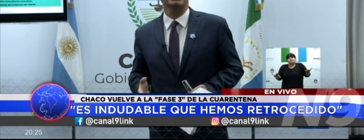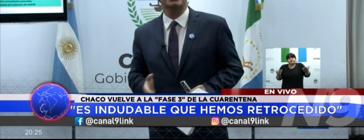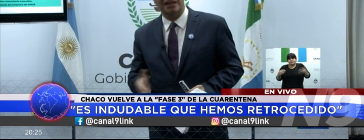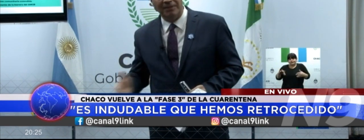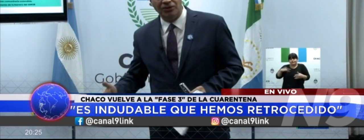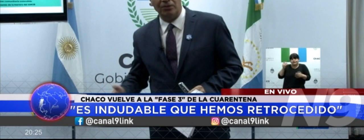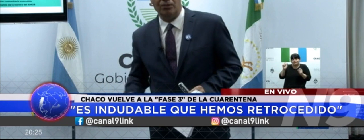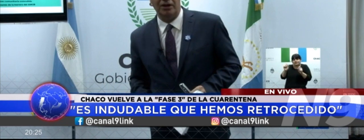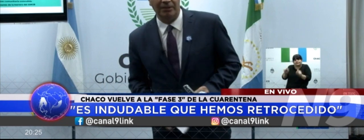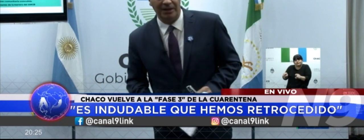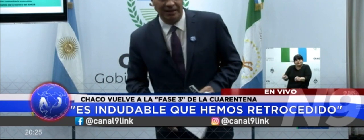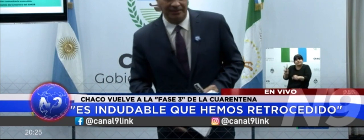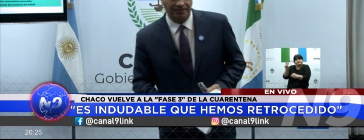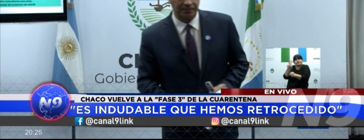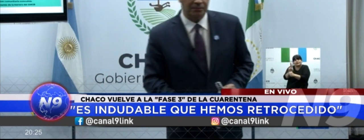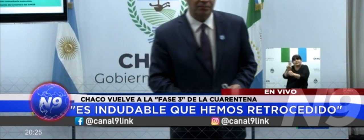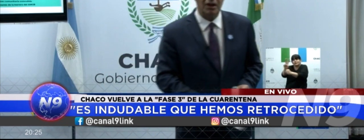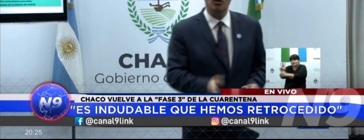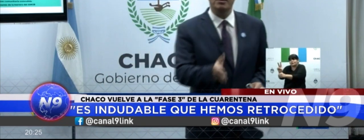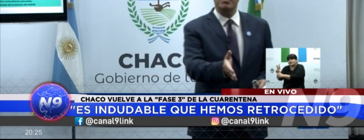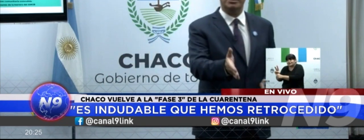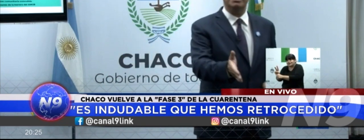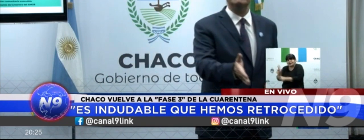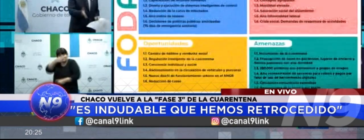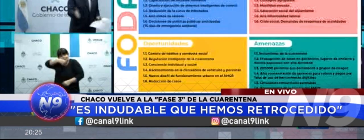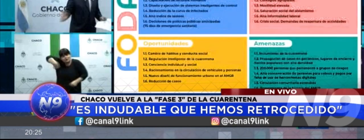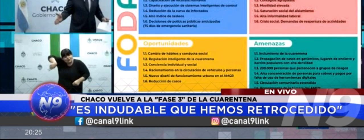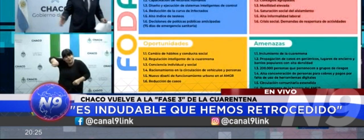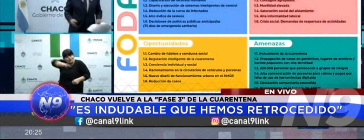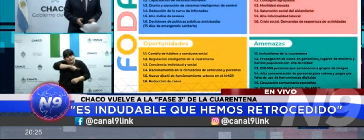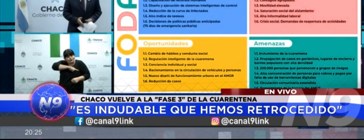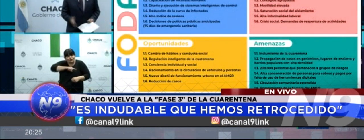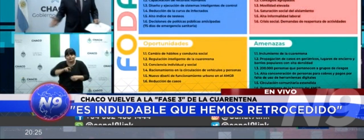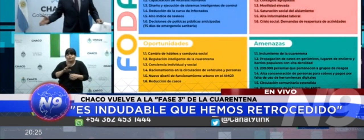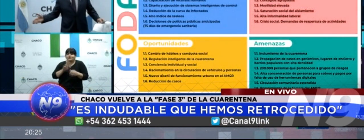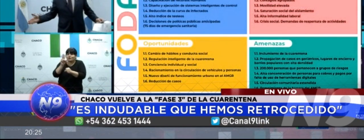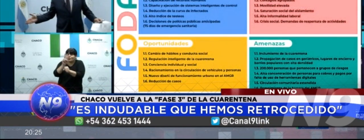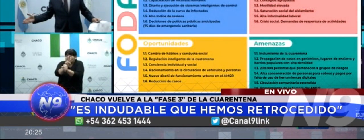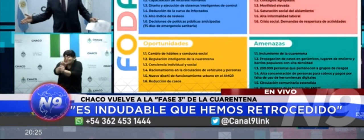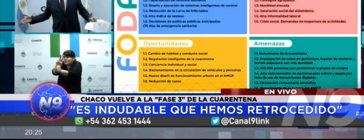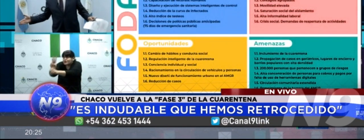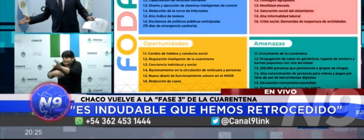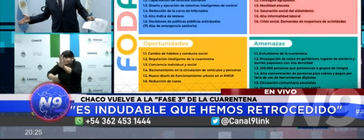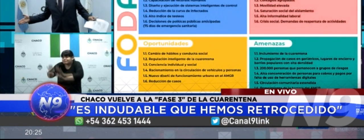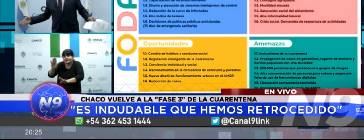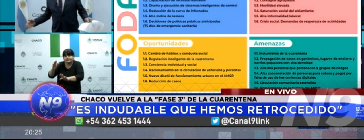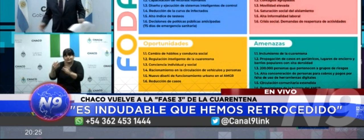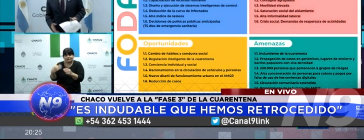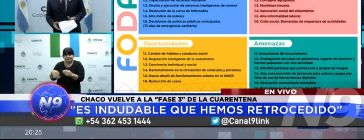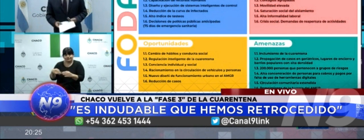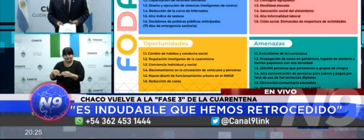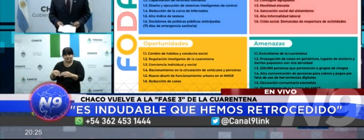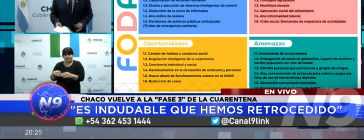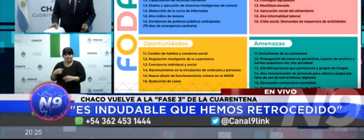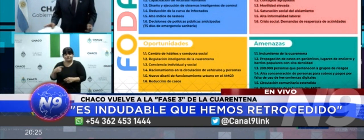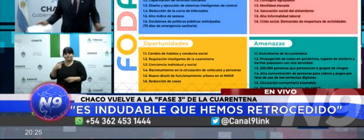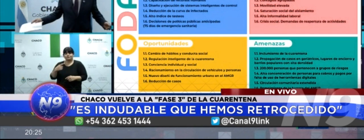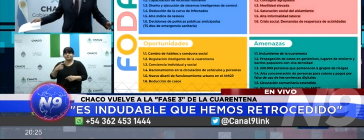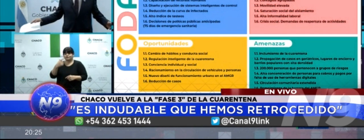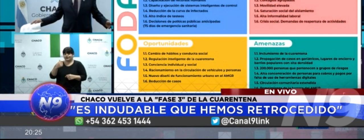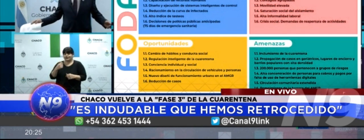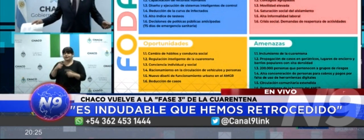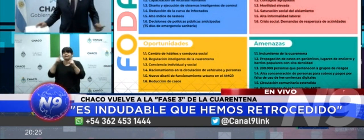personas de mayor vulnerabilidad. Lo mismo que es necesario tener mayor racionamiento en la circulación de vehículos